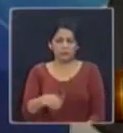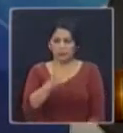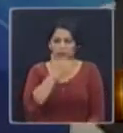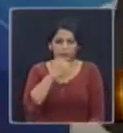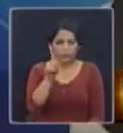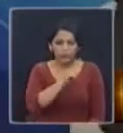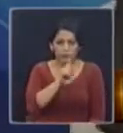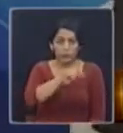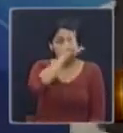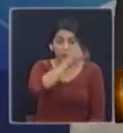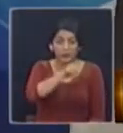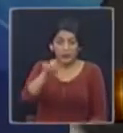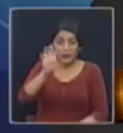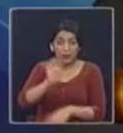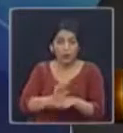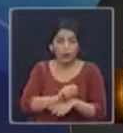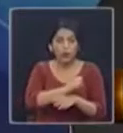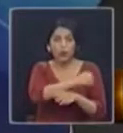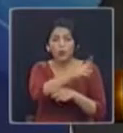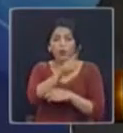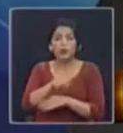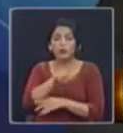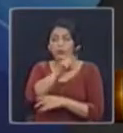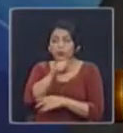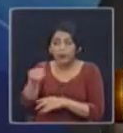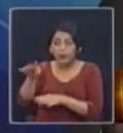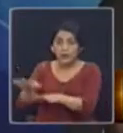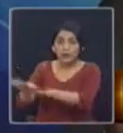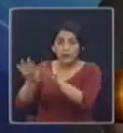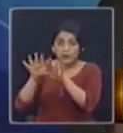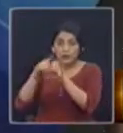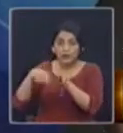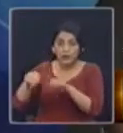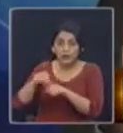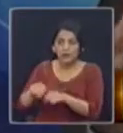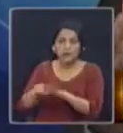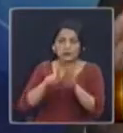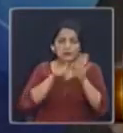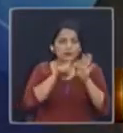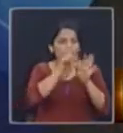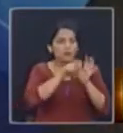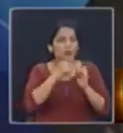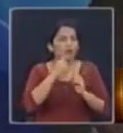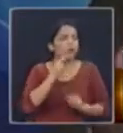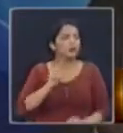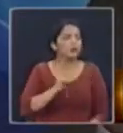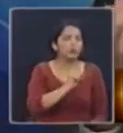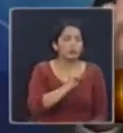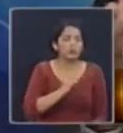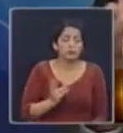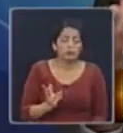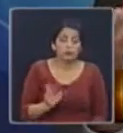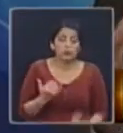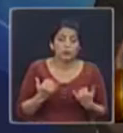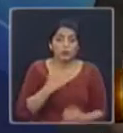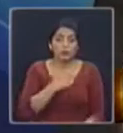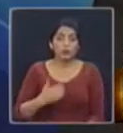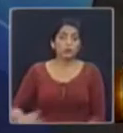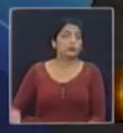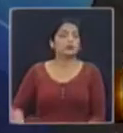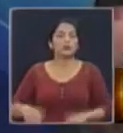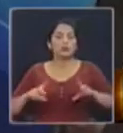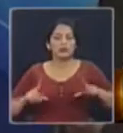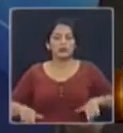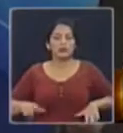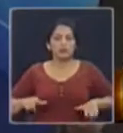ecuatorianos no votó por este proyecto político. Y el presidente Moreno, muy inteligente y muy hábilmente, ¿qué ha hecho? No solo cambiar